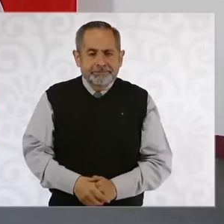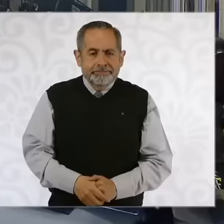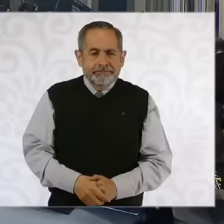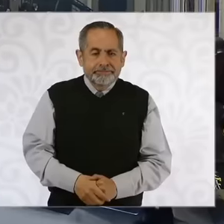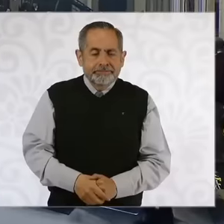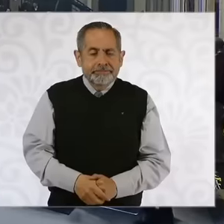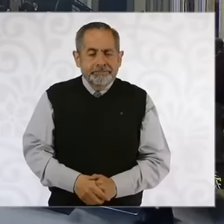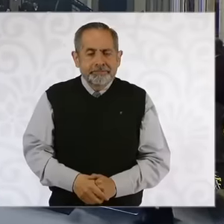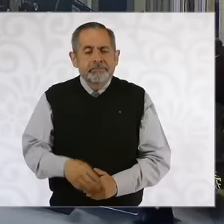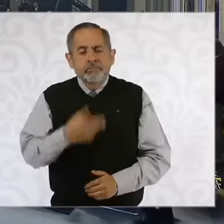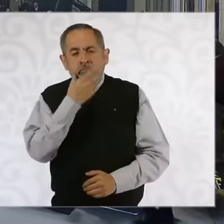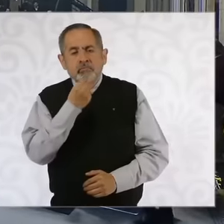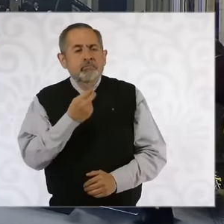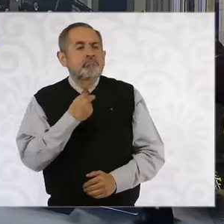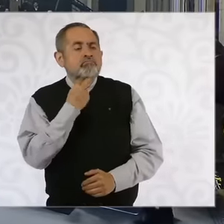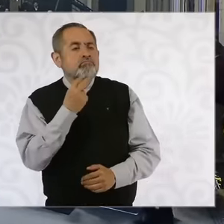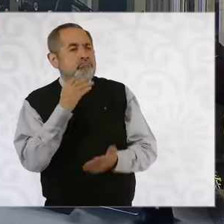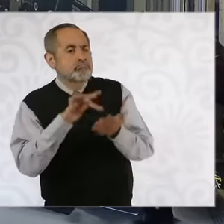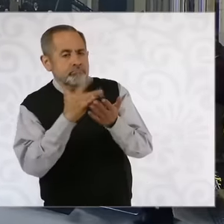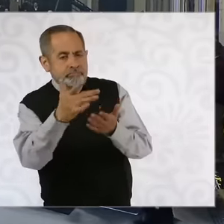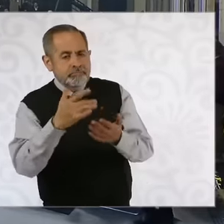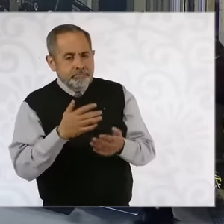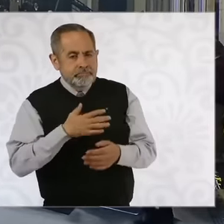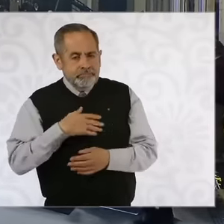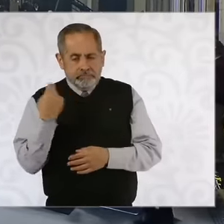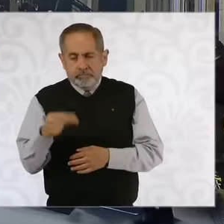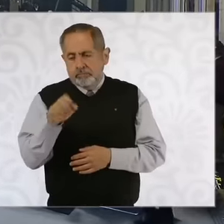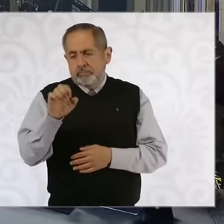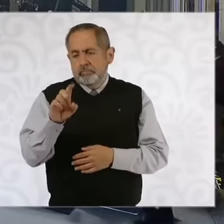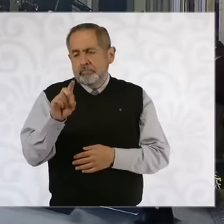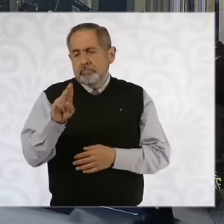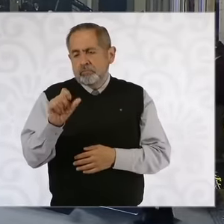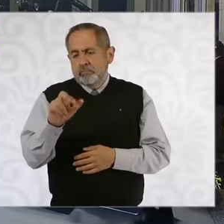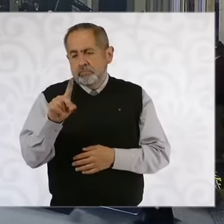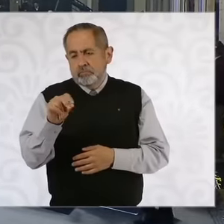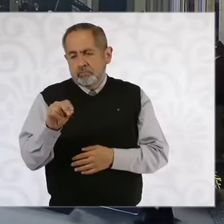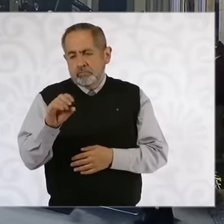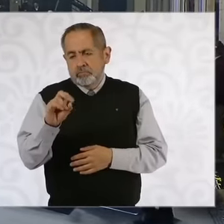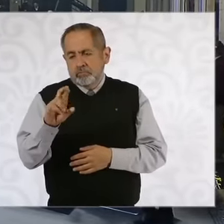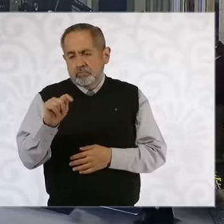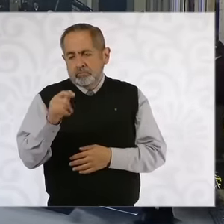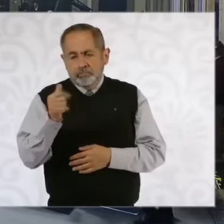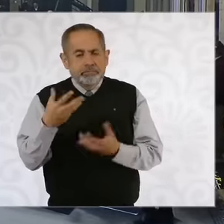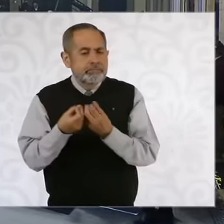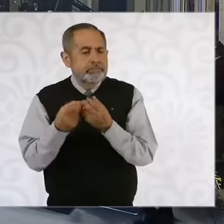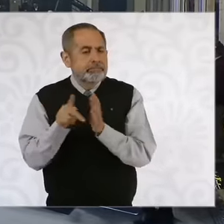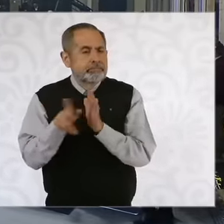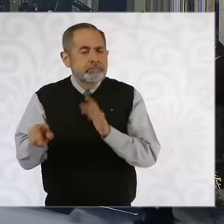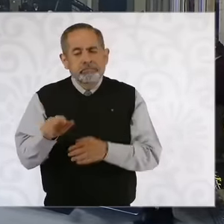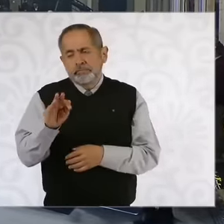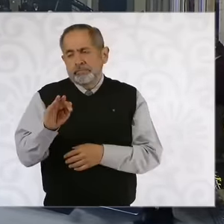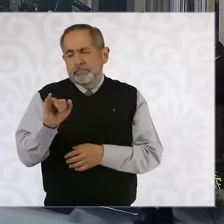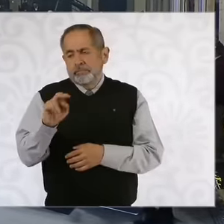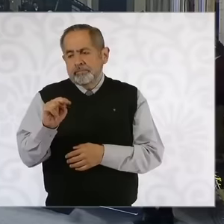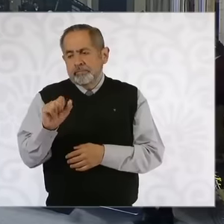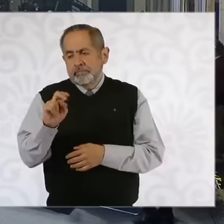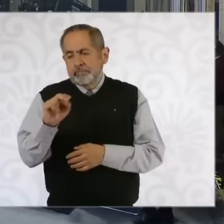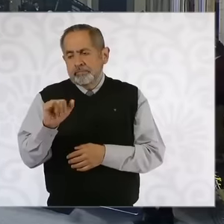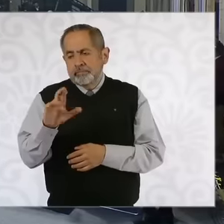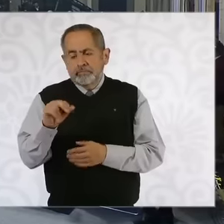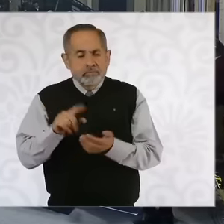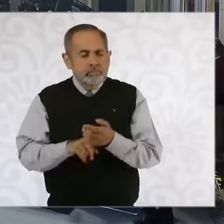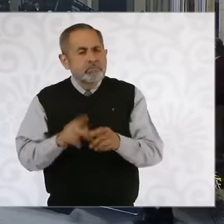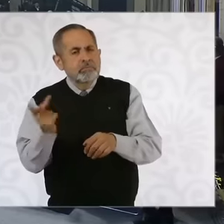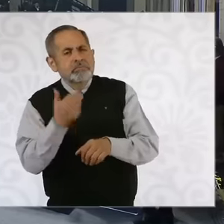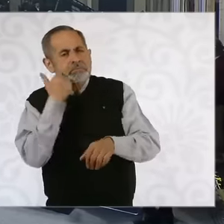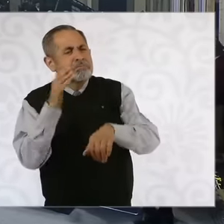Gracias, doctora. Buenos días, Eduardo Ortega, del periódico El Financiero. En primer término, quiero preguntarle sobre la impugnación que